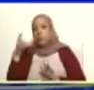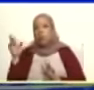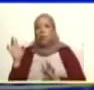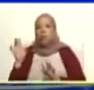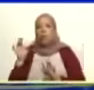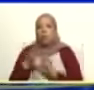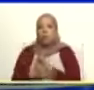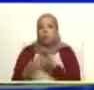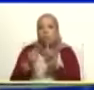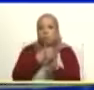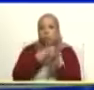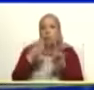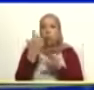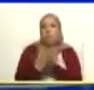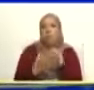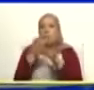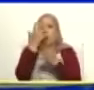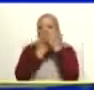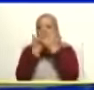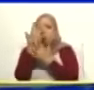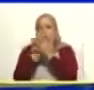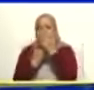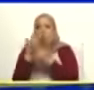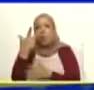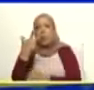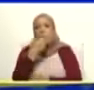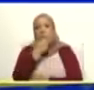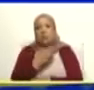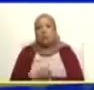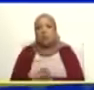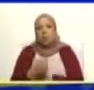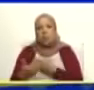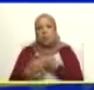Pretenden sabotearlo. Que se impida,